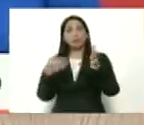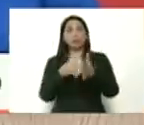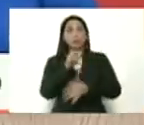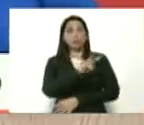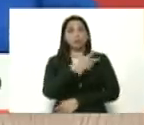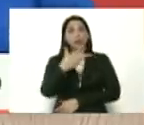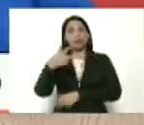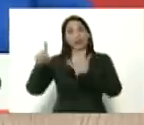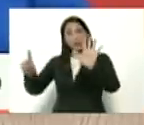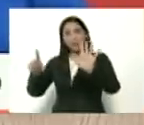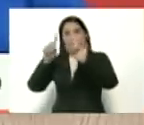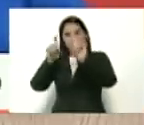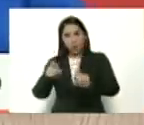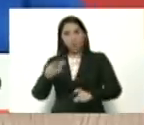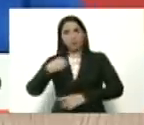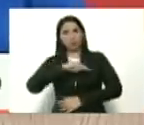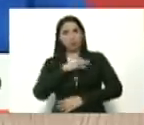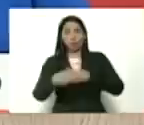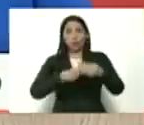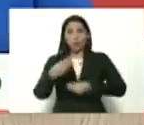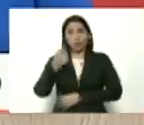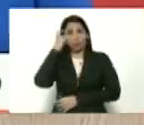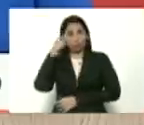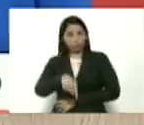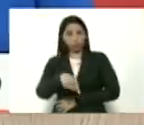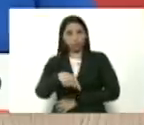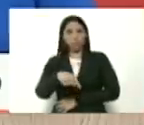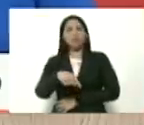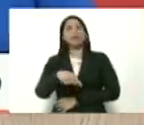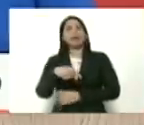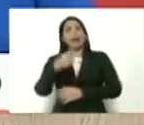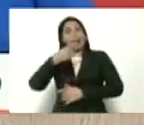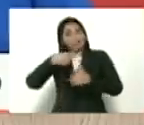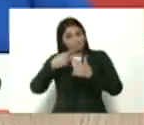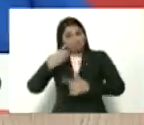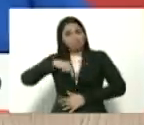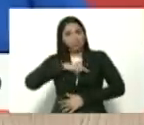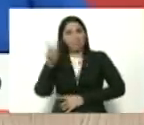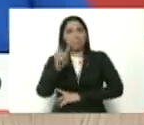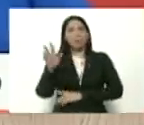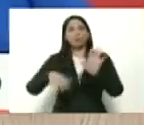347.236 pruebas que hemos realizado al día de hoy, nos coloca a nosotros en